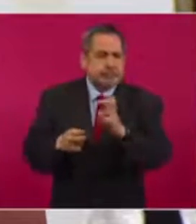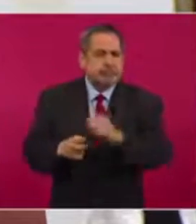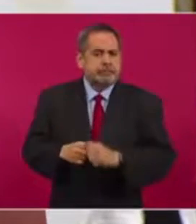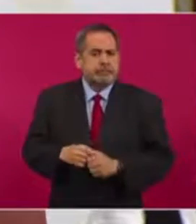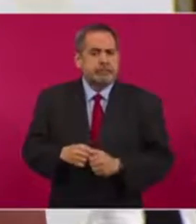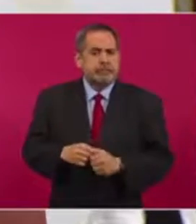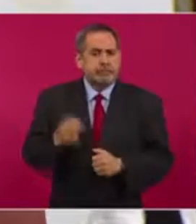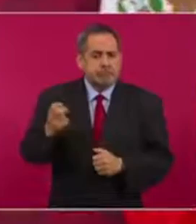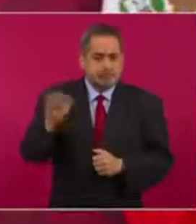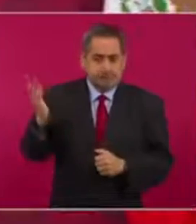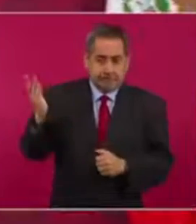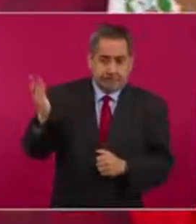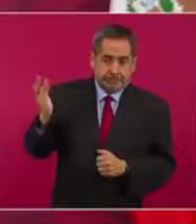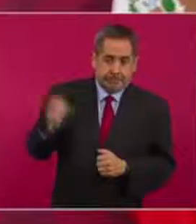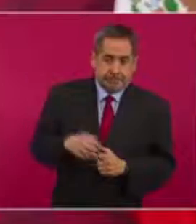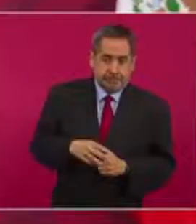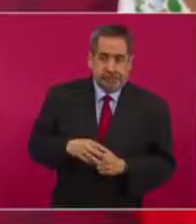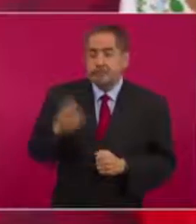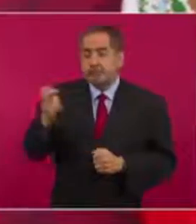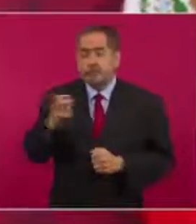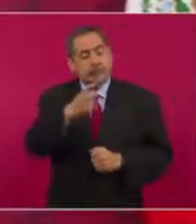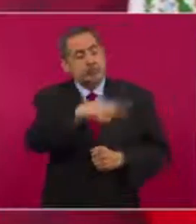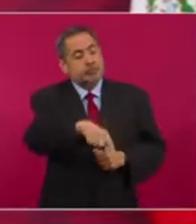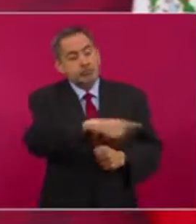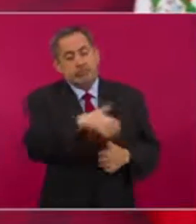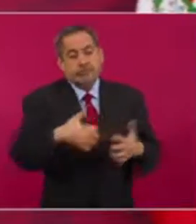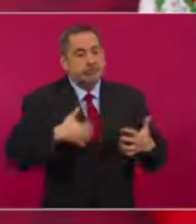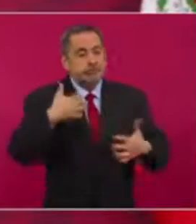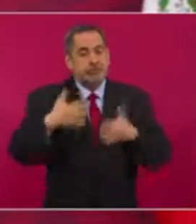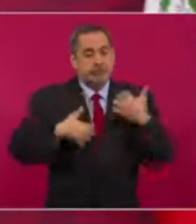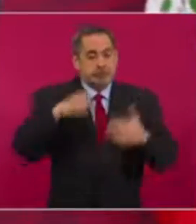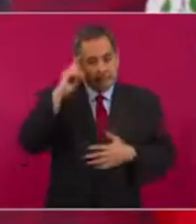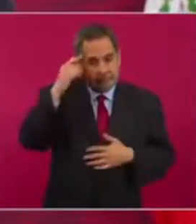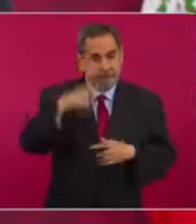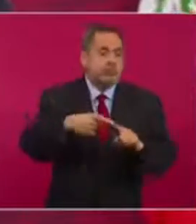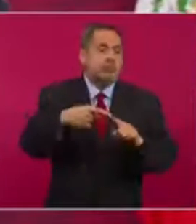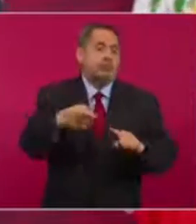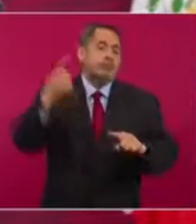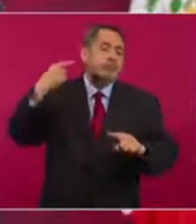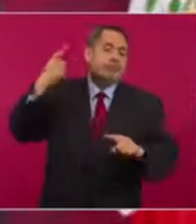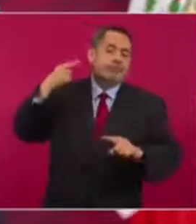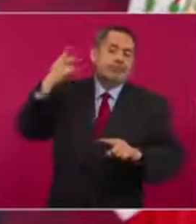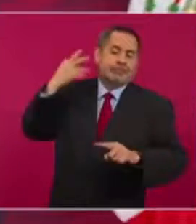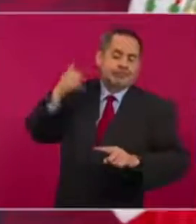que están enojadísimos los que vivían